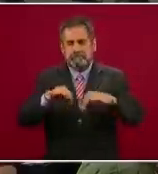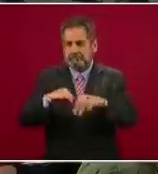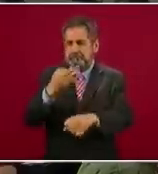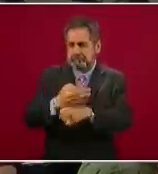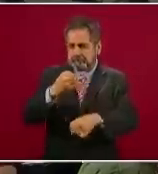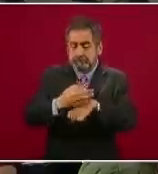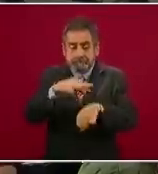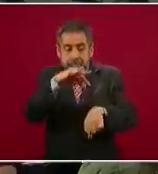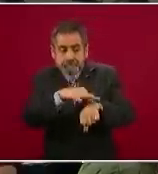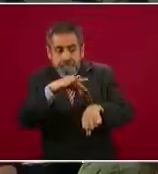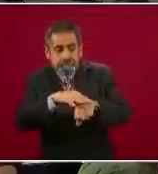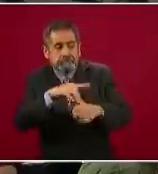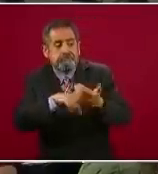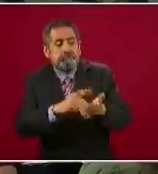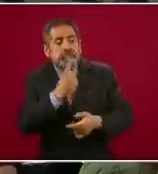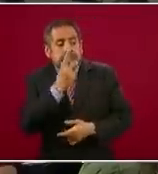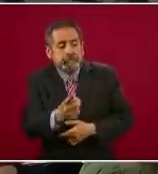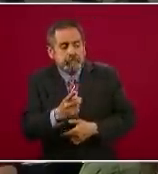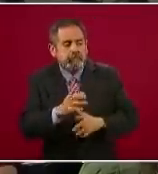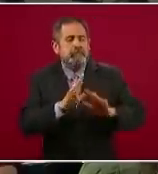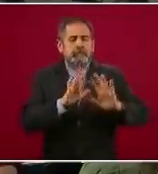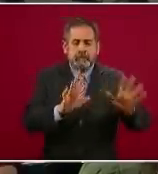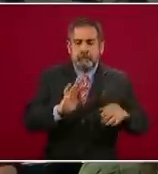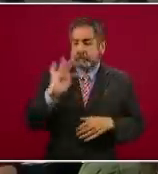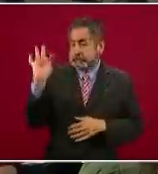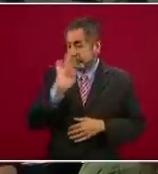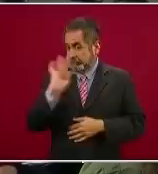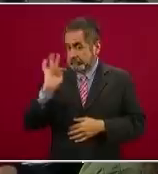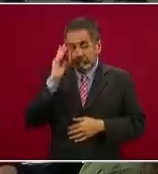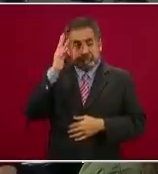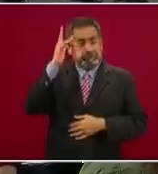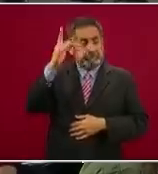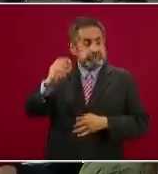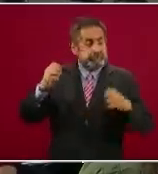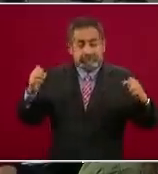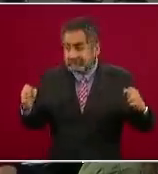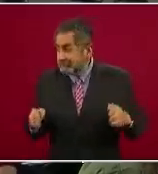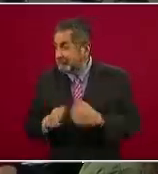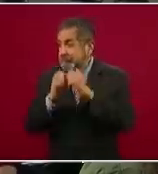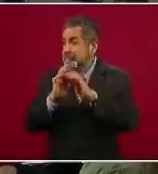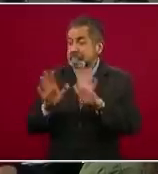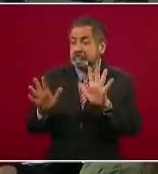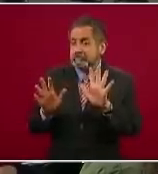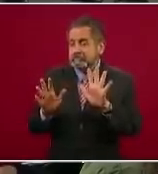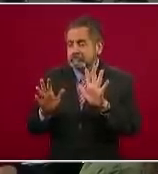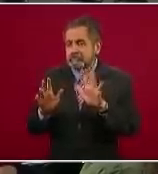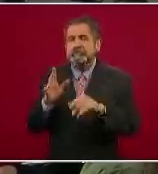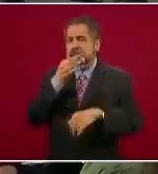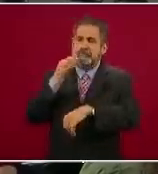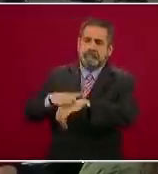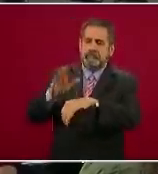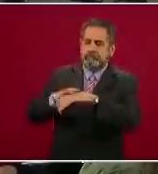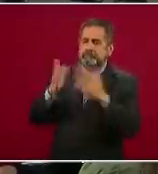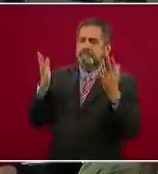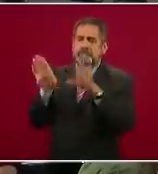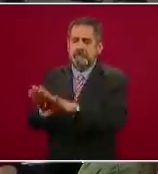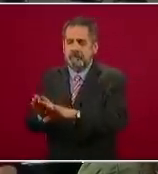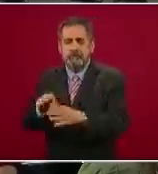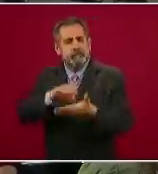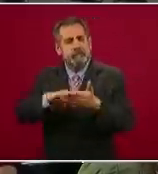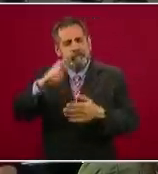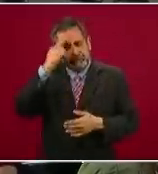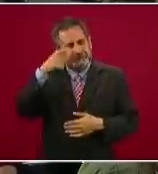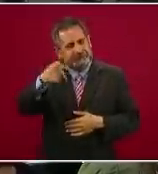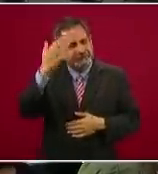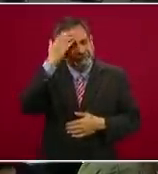ordenado de cancelación o restricción de espacios públicos de acuerdo al riesgo. Lo voy a ilustrar con una feria emblemática, la Feria de